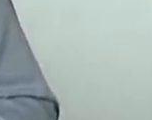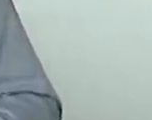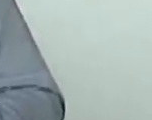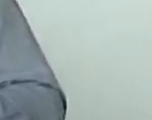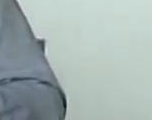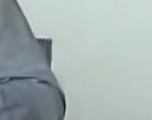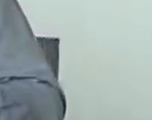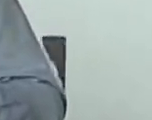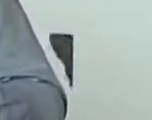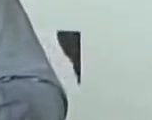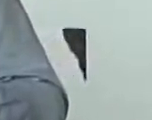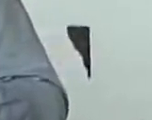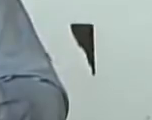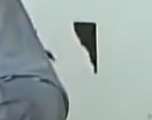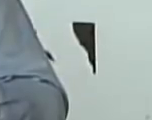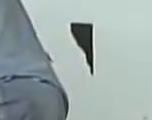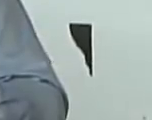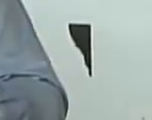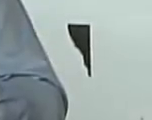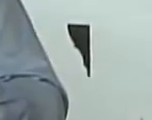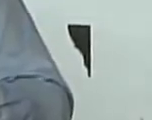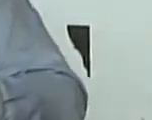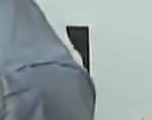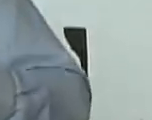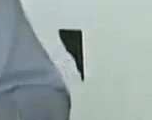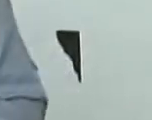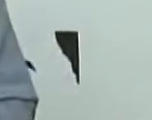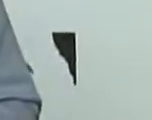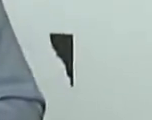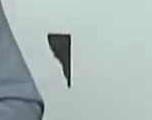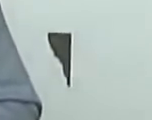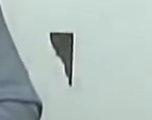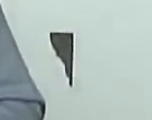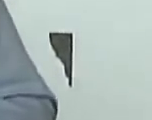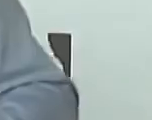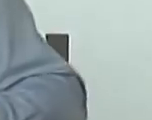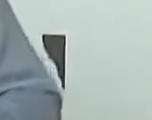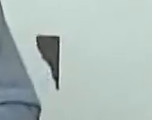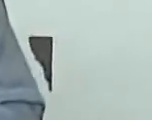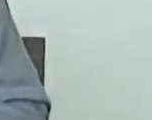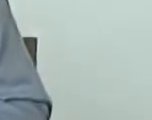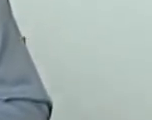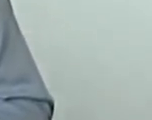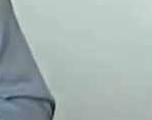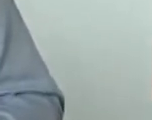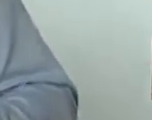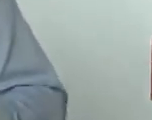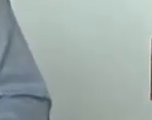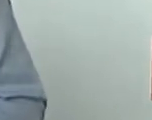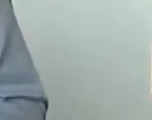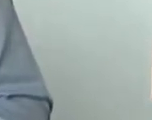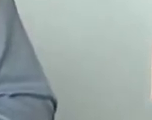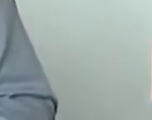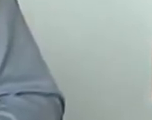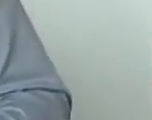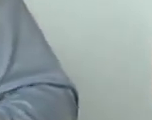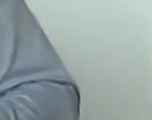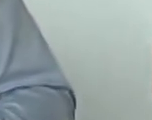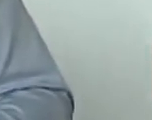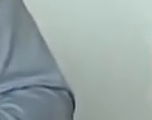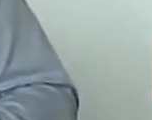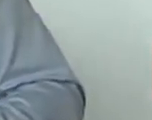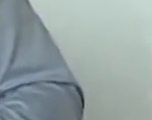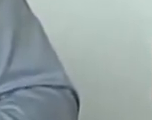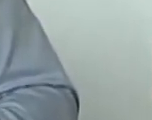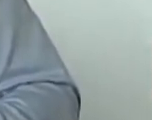antidrogas además en otro contexto afirmó que mientras hayan relaciones de respeto podrá venezuela hacer negocios con otros países del